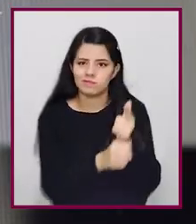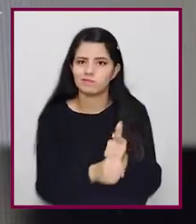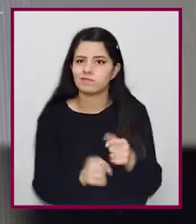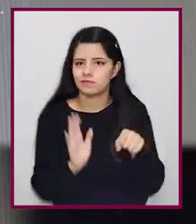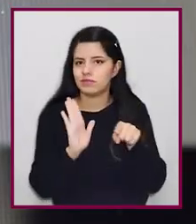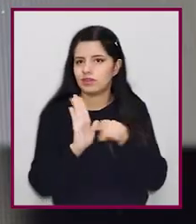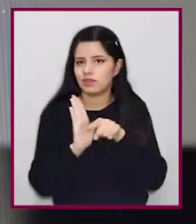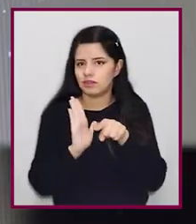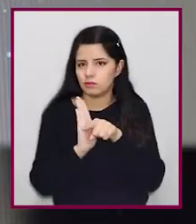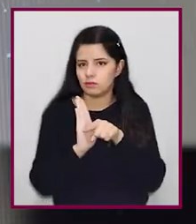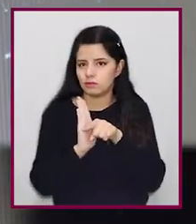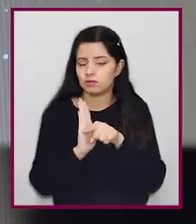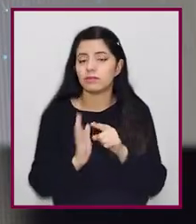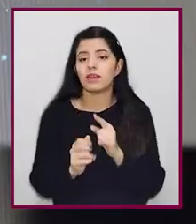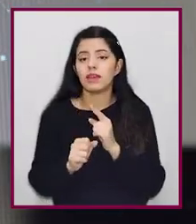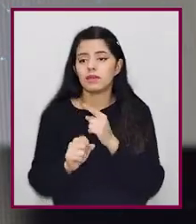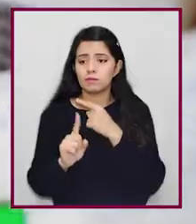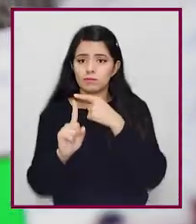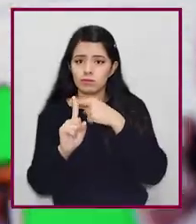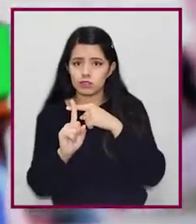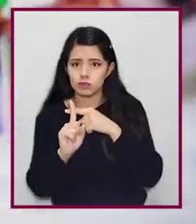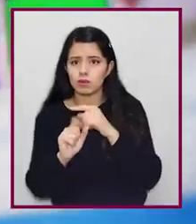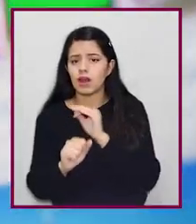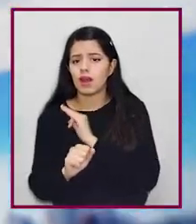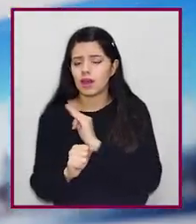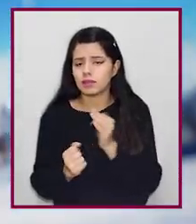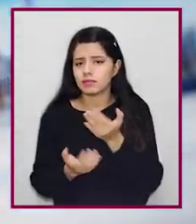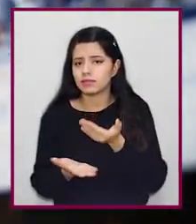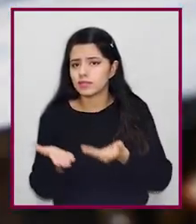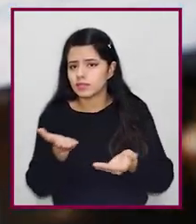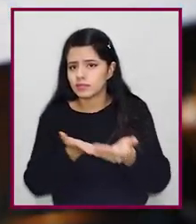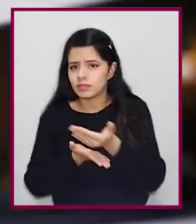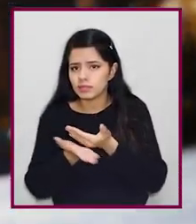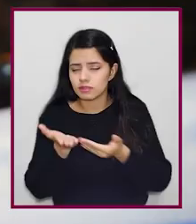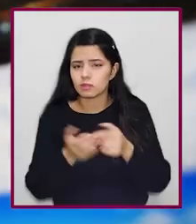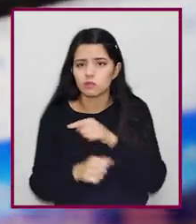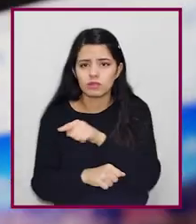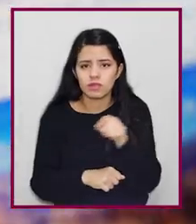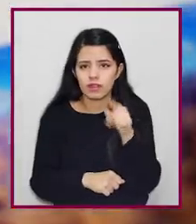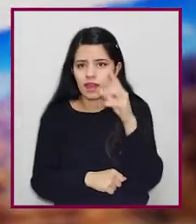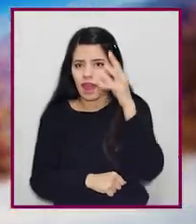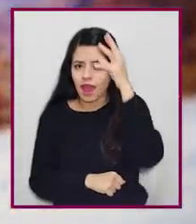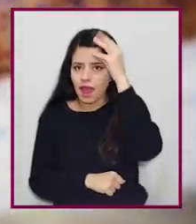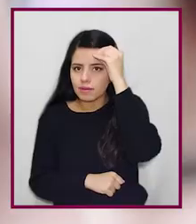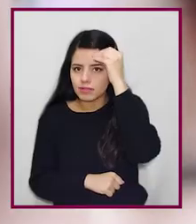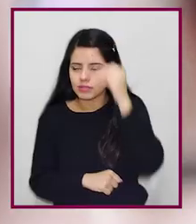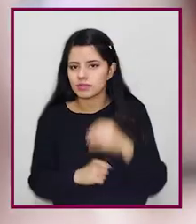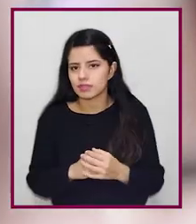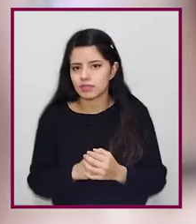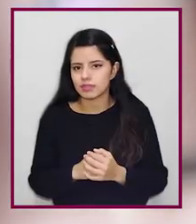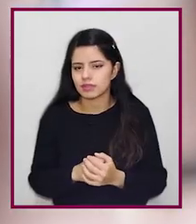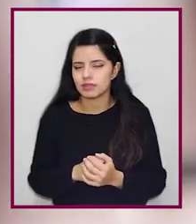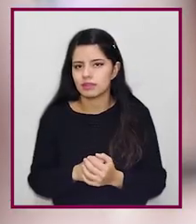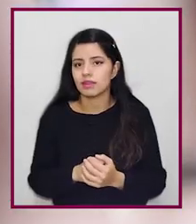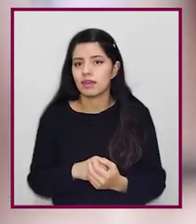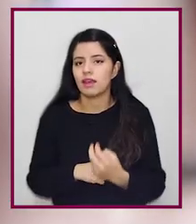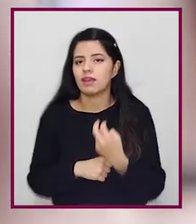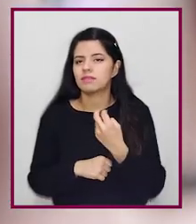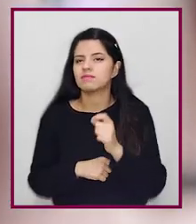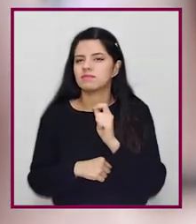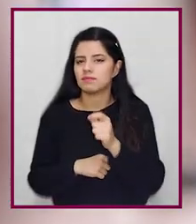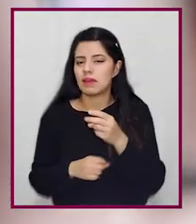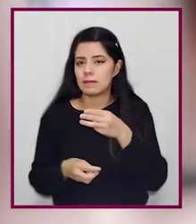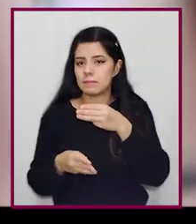positivos, pues ha promovido espacios de creatividad, de diseño de entornos de aprendizaje, que yo le llamo, que no están nada más conformados por